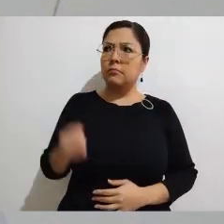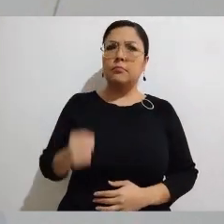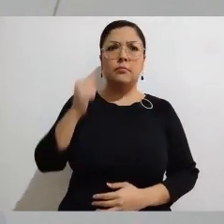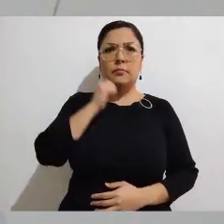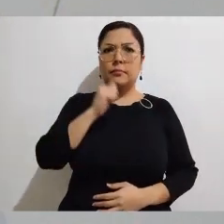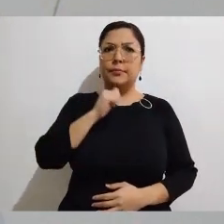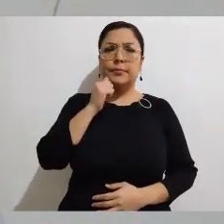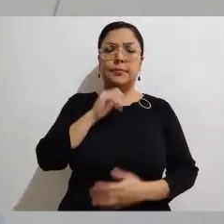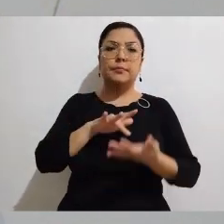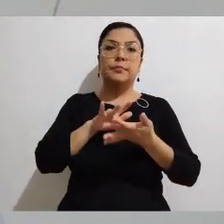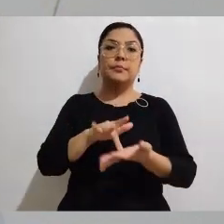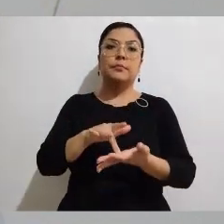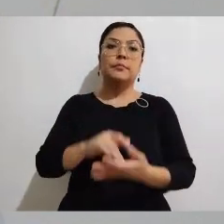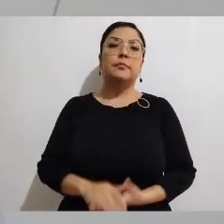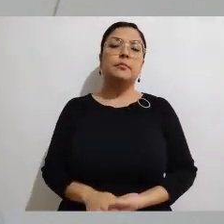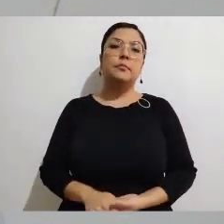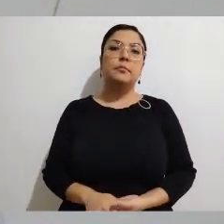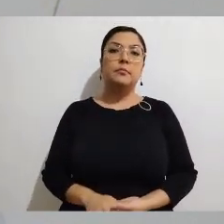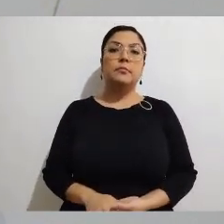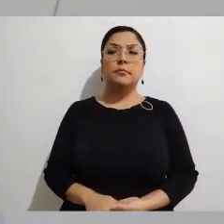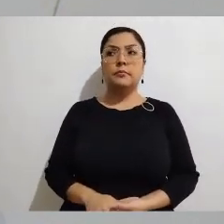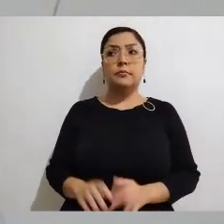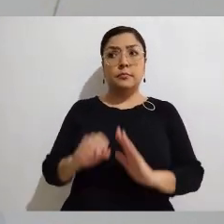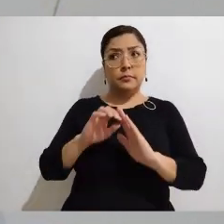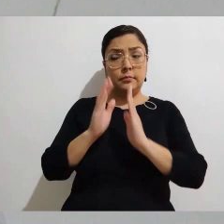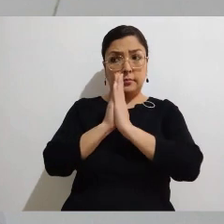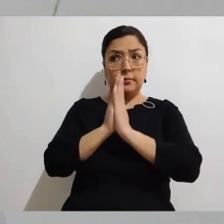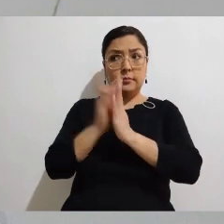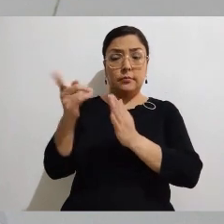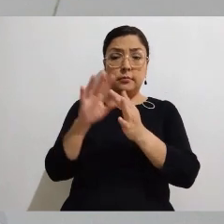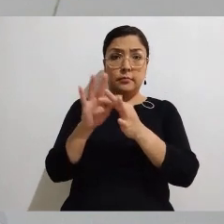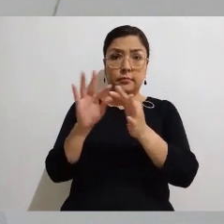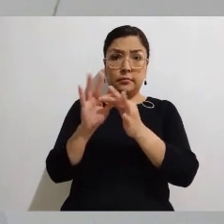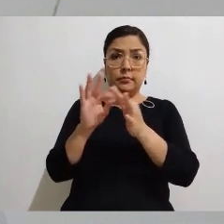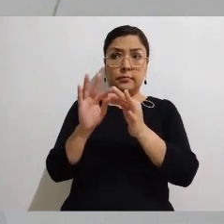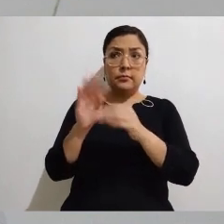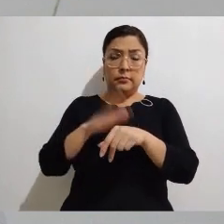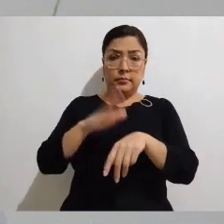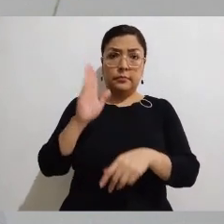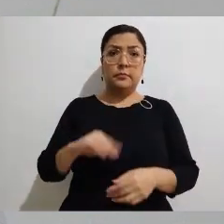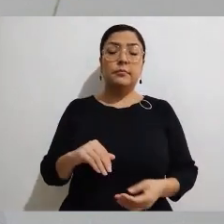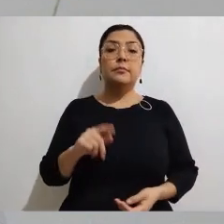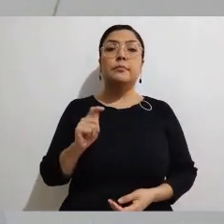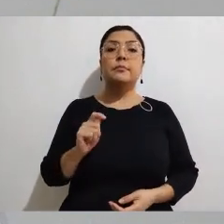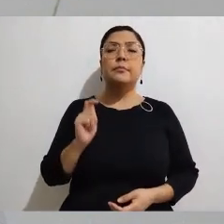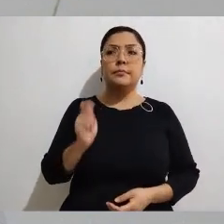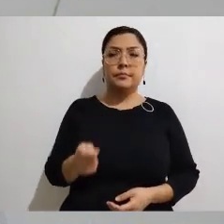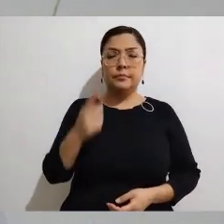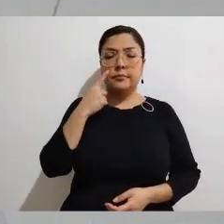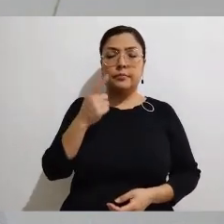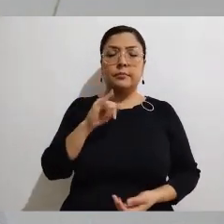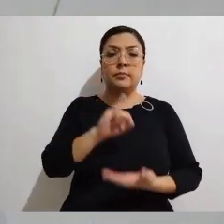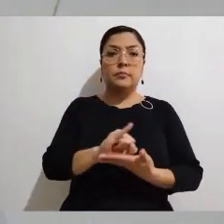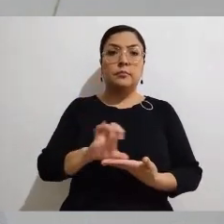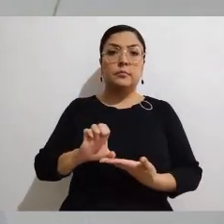Y bueno, a ver si nos podías explicar un poquito para nuestra audiencia, aquí hacia el interior del instituto, y lo hemos platicado